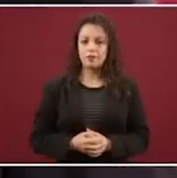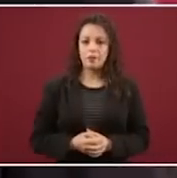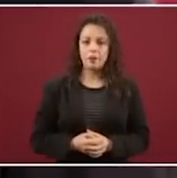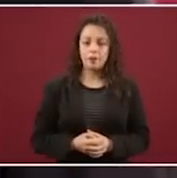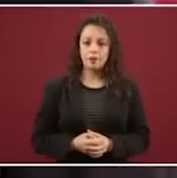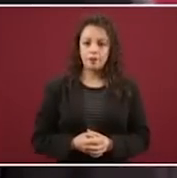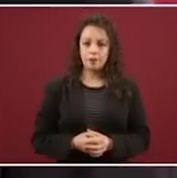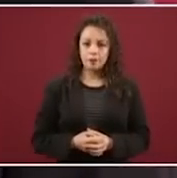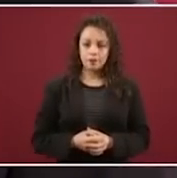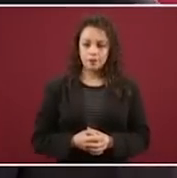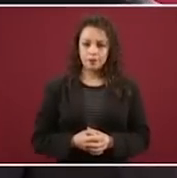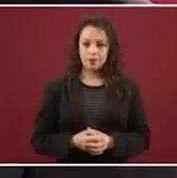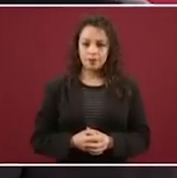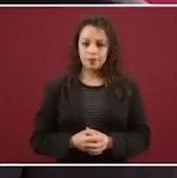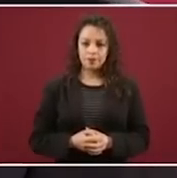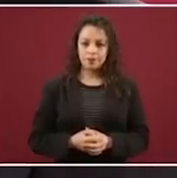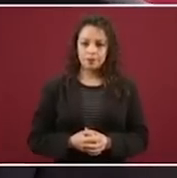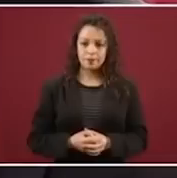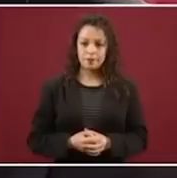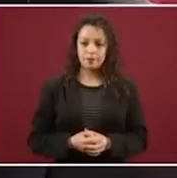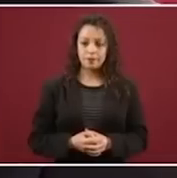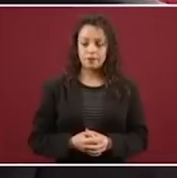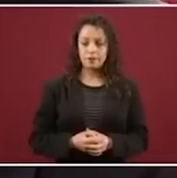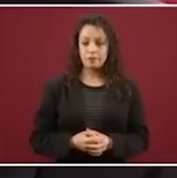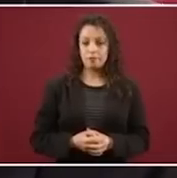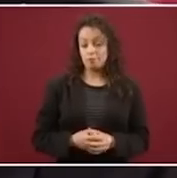además se recurre a la fuerza bruta